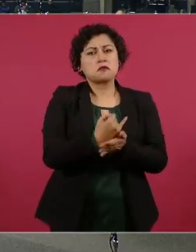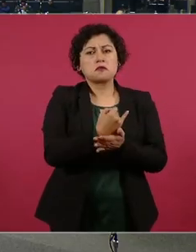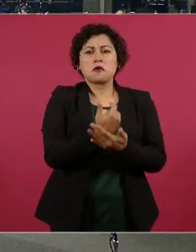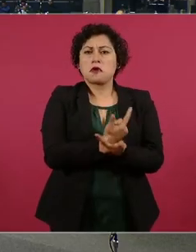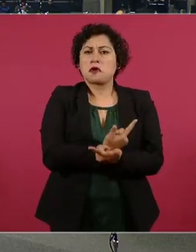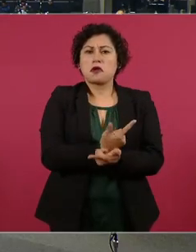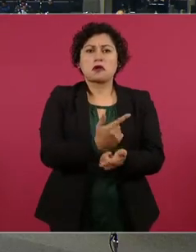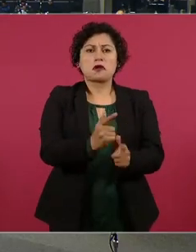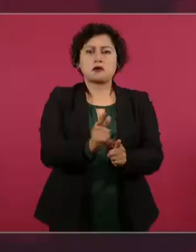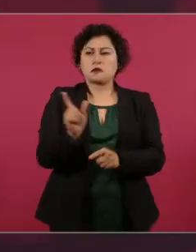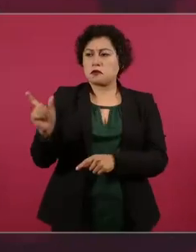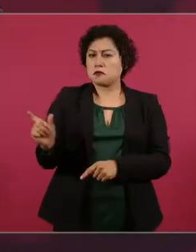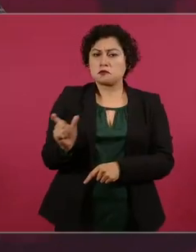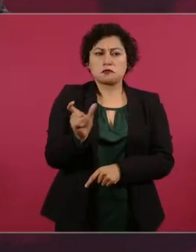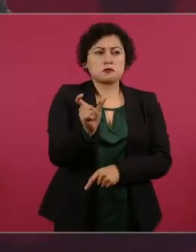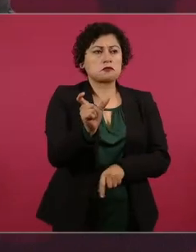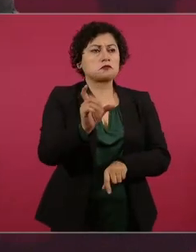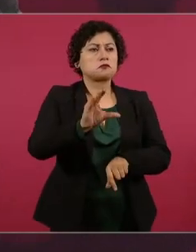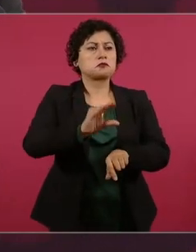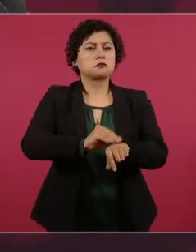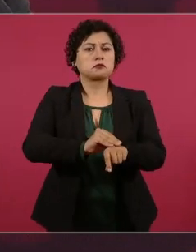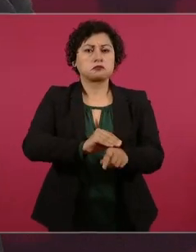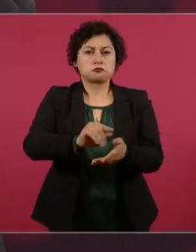Tenemos esa posibilidad,